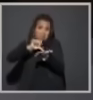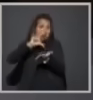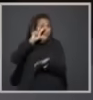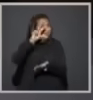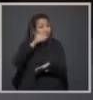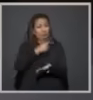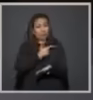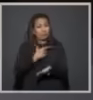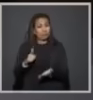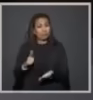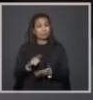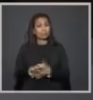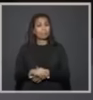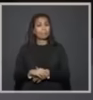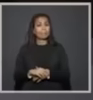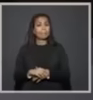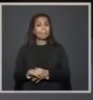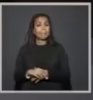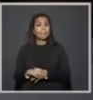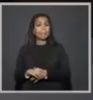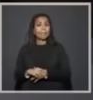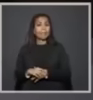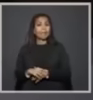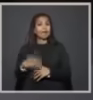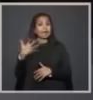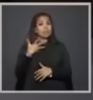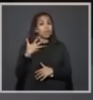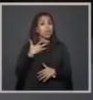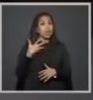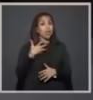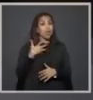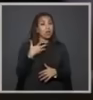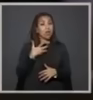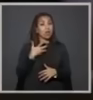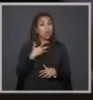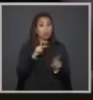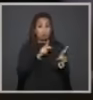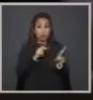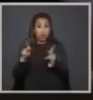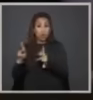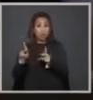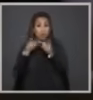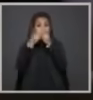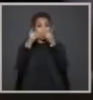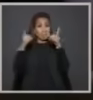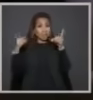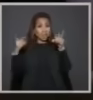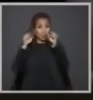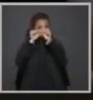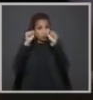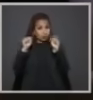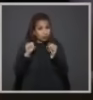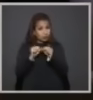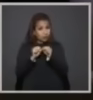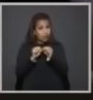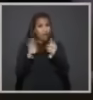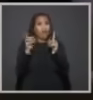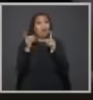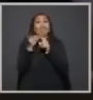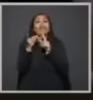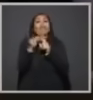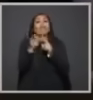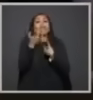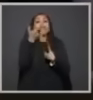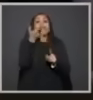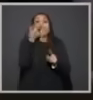bastante amplio en cuanto al desarrollo social. ¿De dónde vas a obtener estos recursos para implementar todos estos